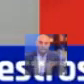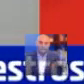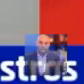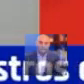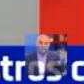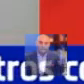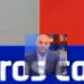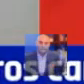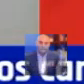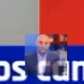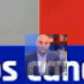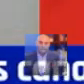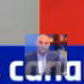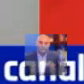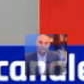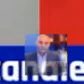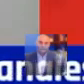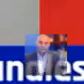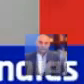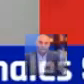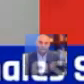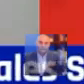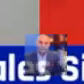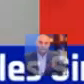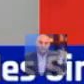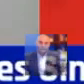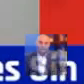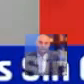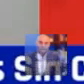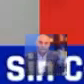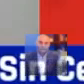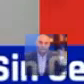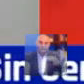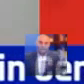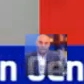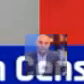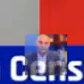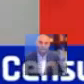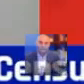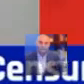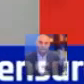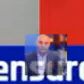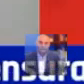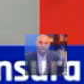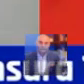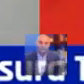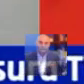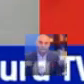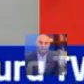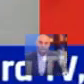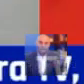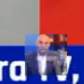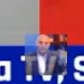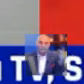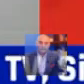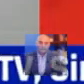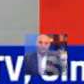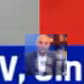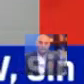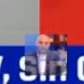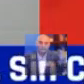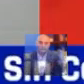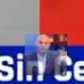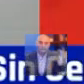este personaje es todo lo contrario, más cercano a la gente, más cercano a las poblaciones, más cercano a lo